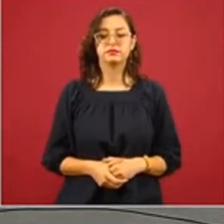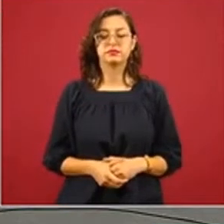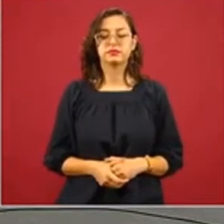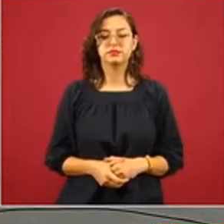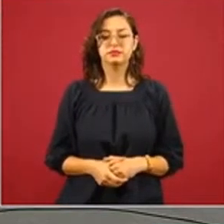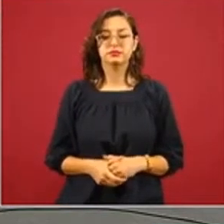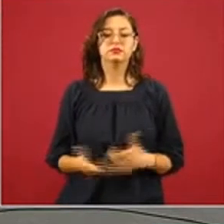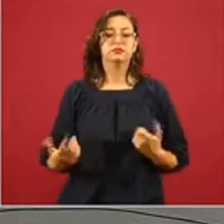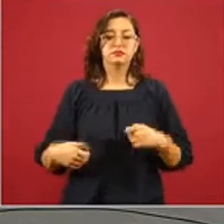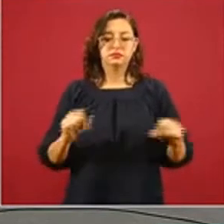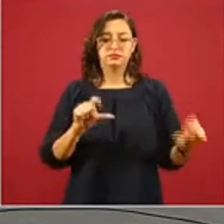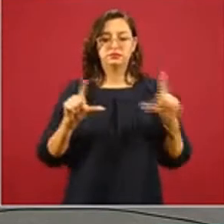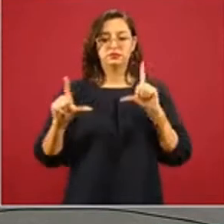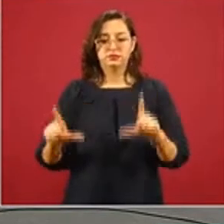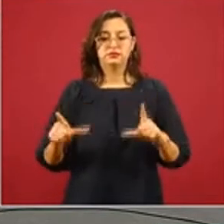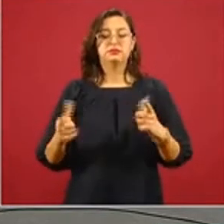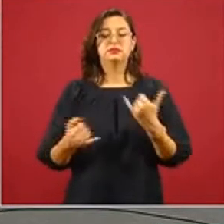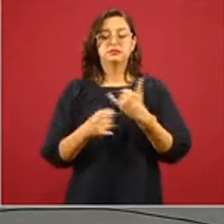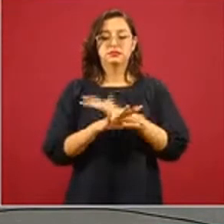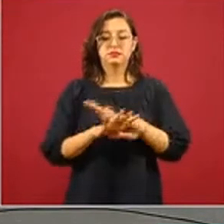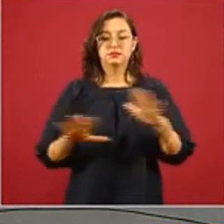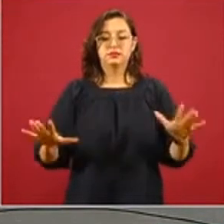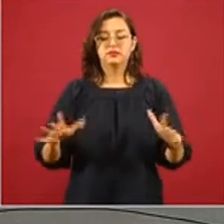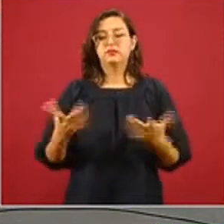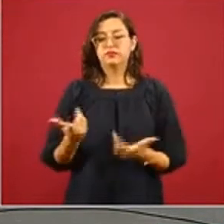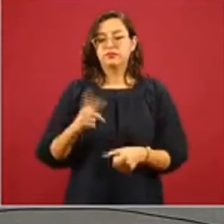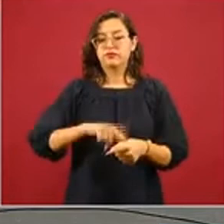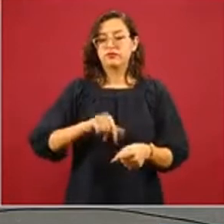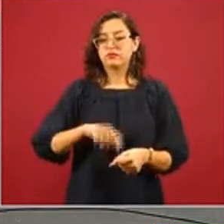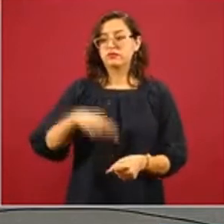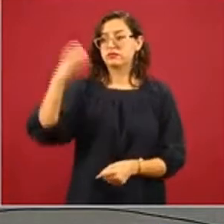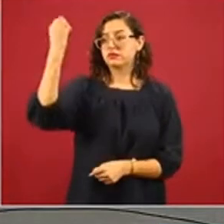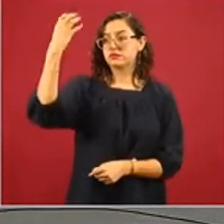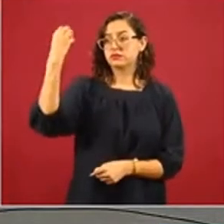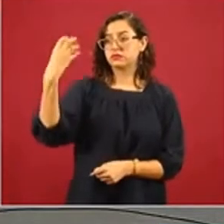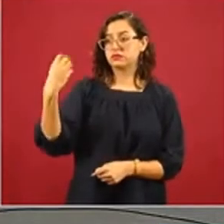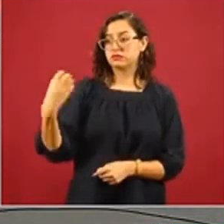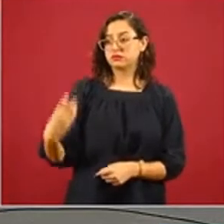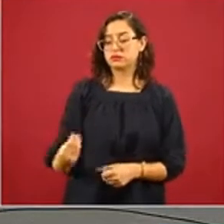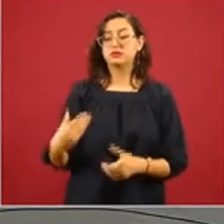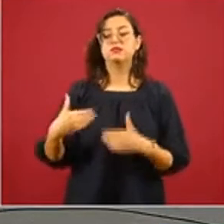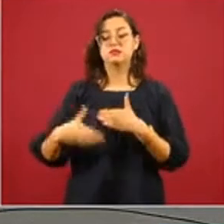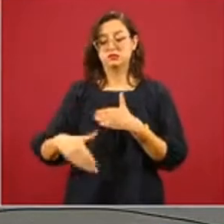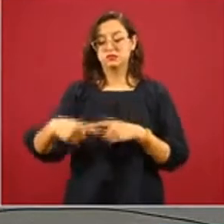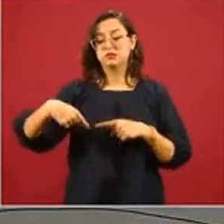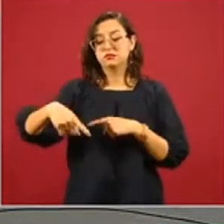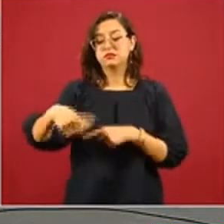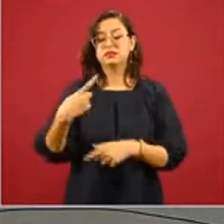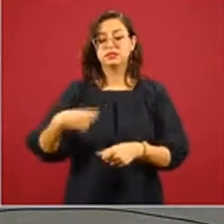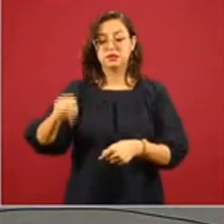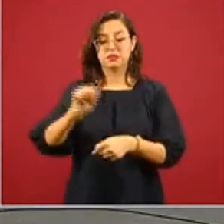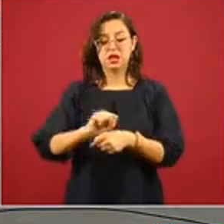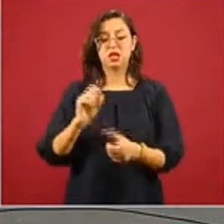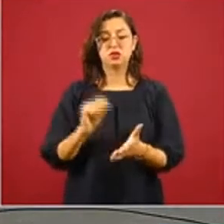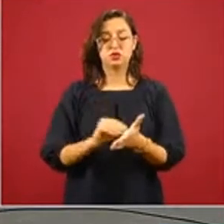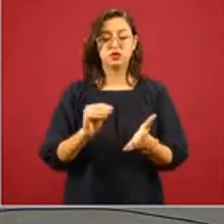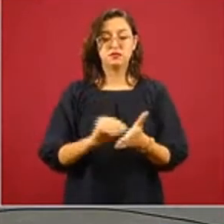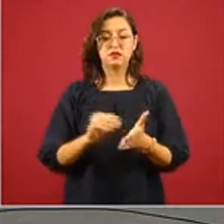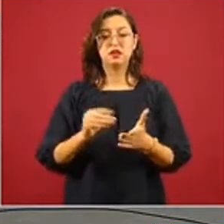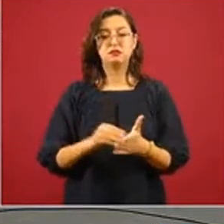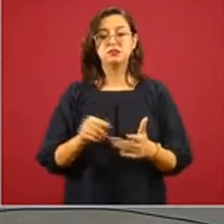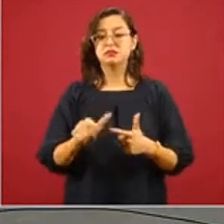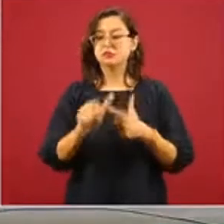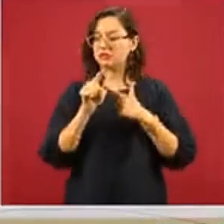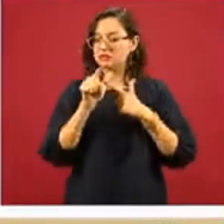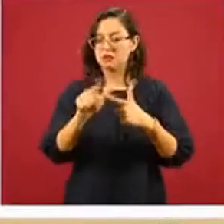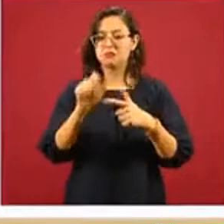en la siguiente diapositiva el semáforo de riesgo COVID que está vigente todavía durante esta semana y continuará vigente hasta